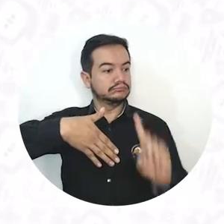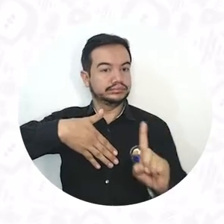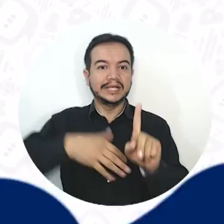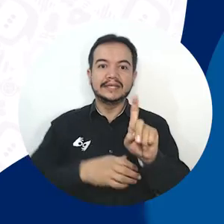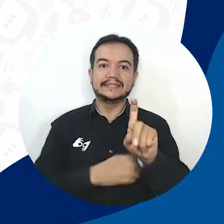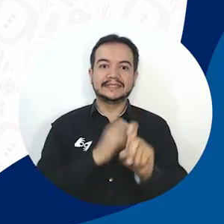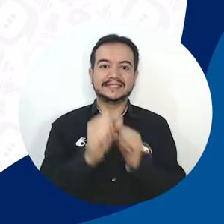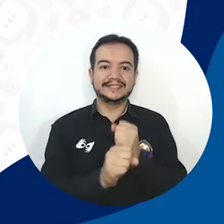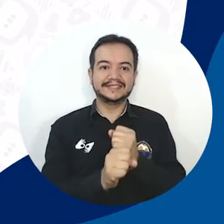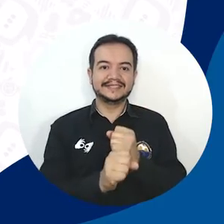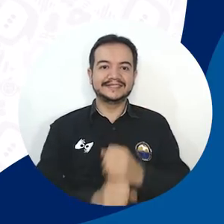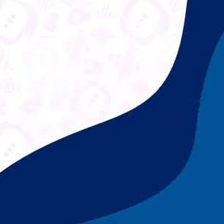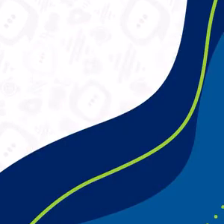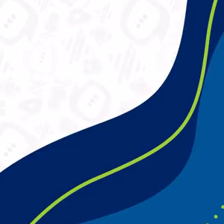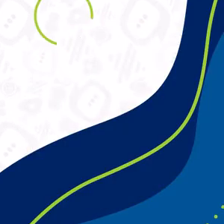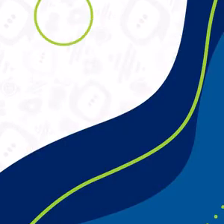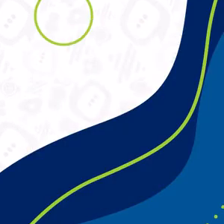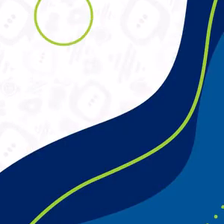años.